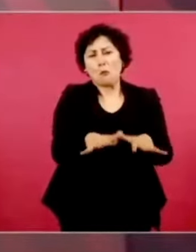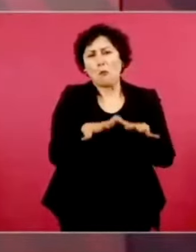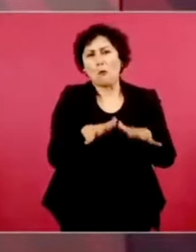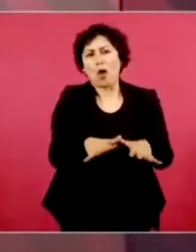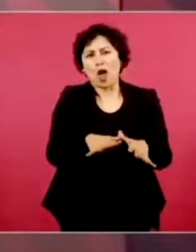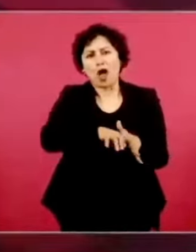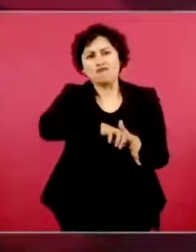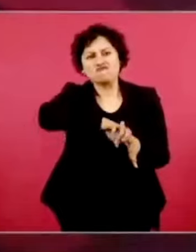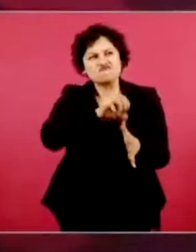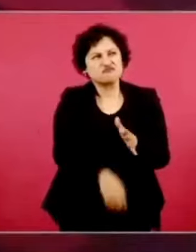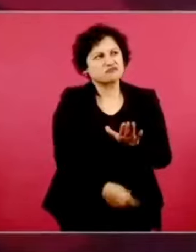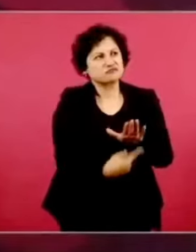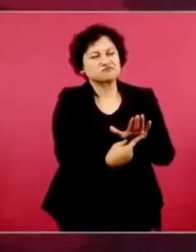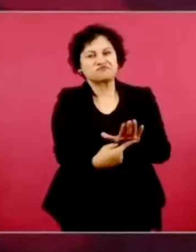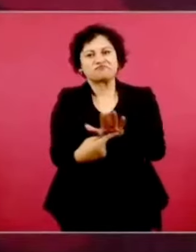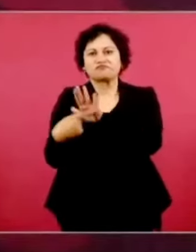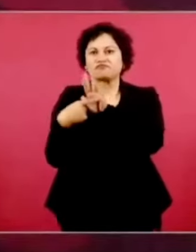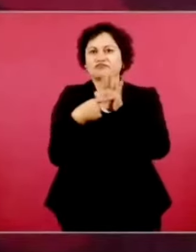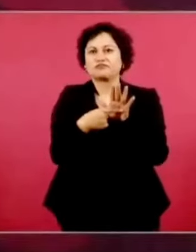se unen